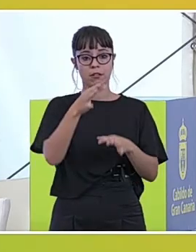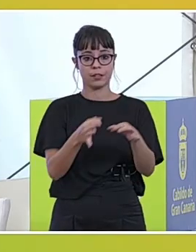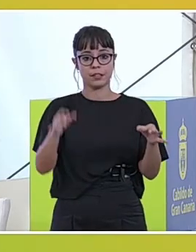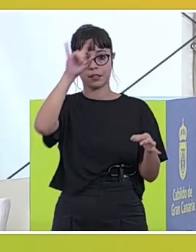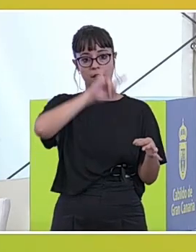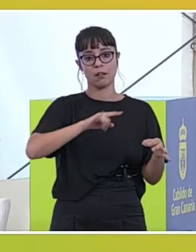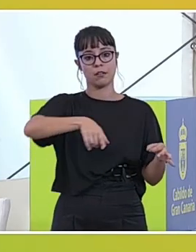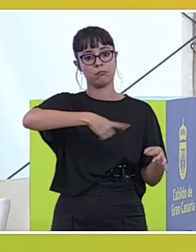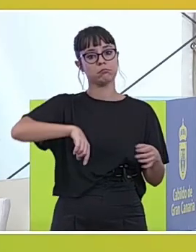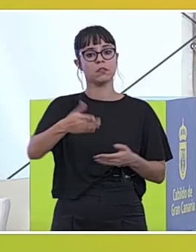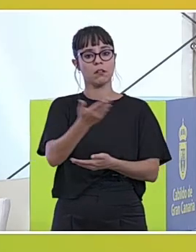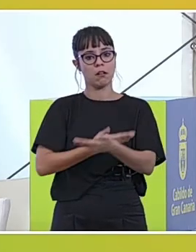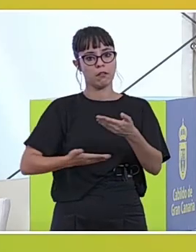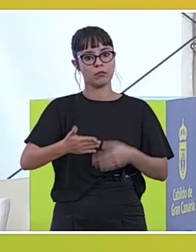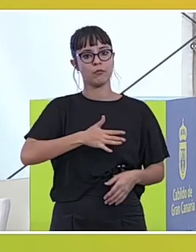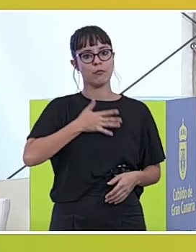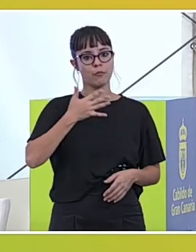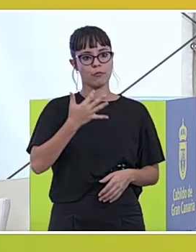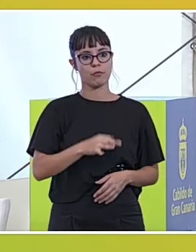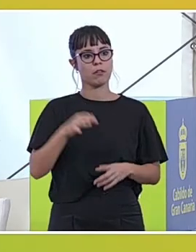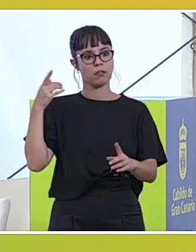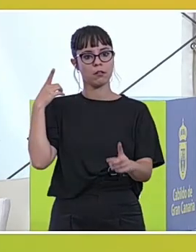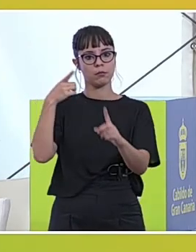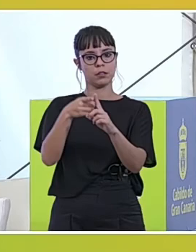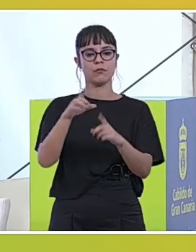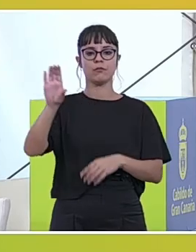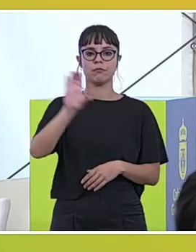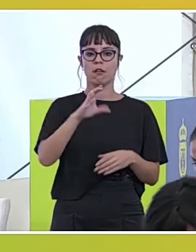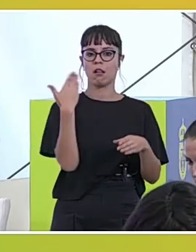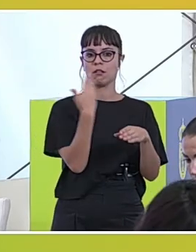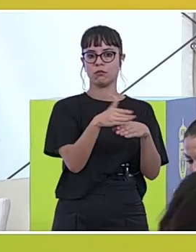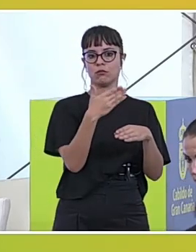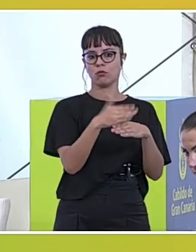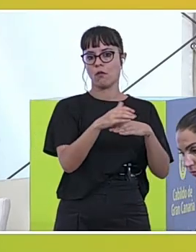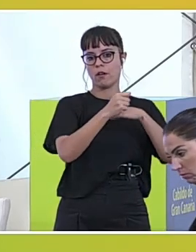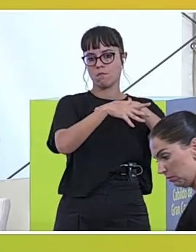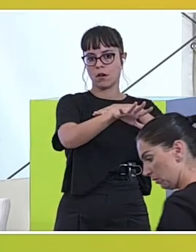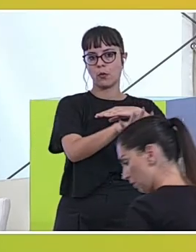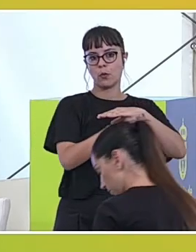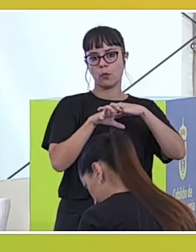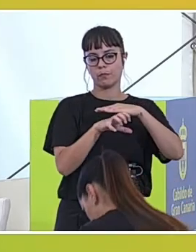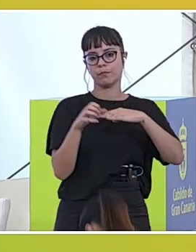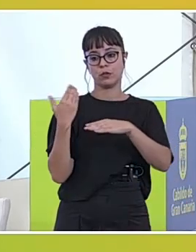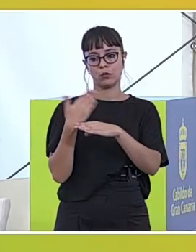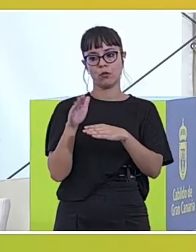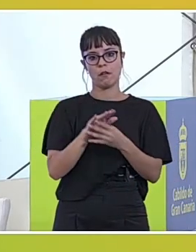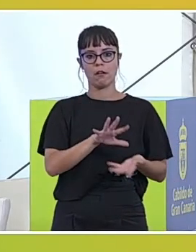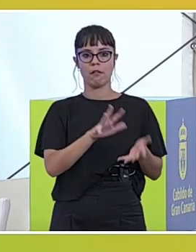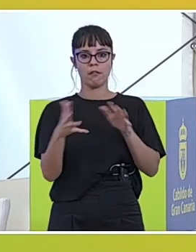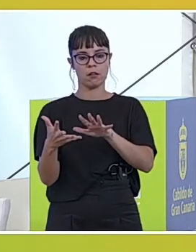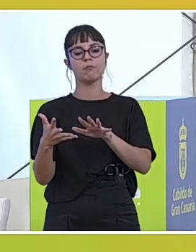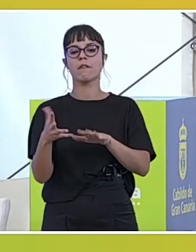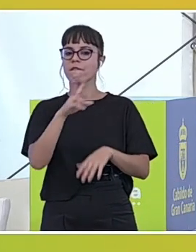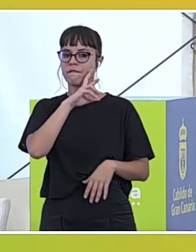aportar nuestro granito de arena para lograr esa transformación de la salmuera de un residuo a un recurso de alto valor.